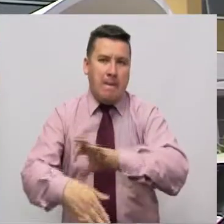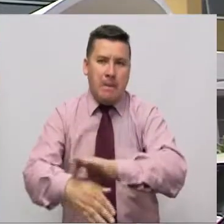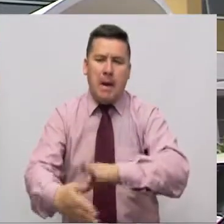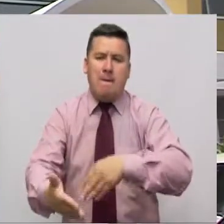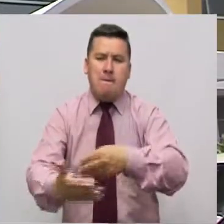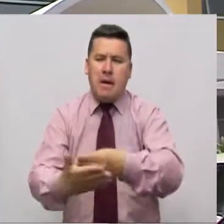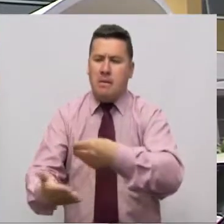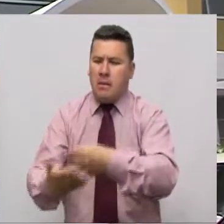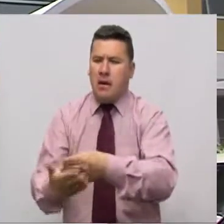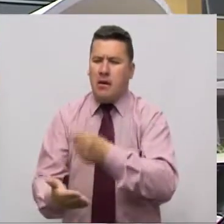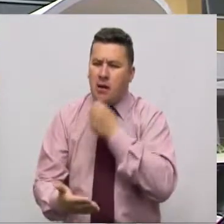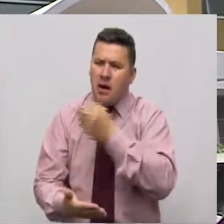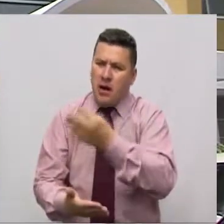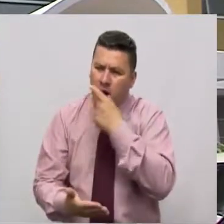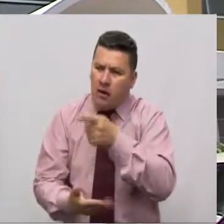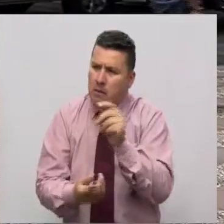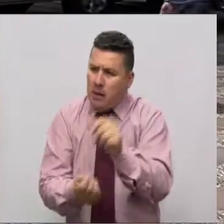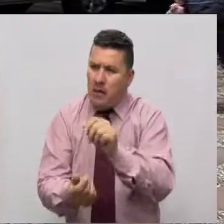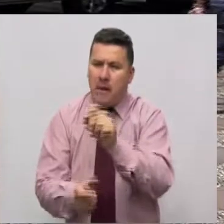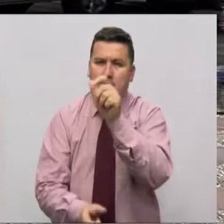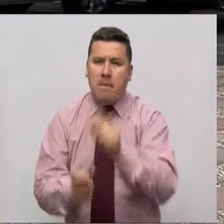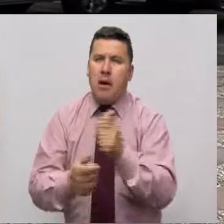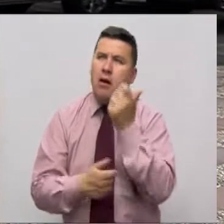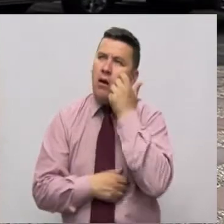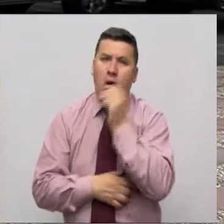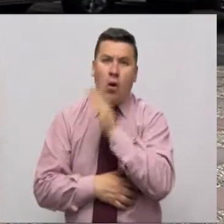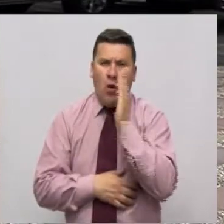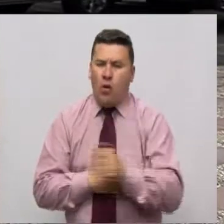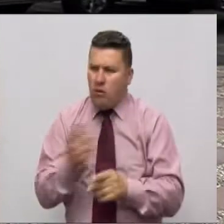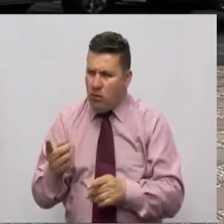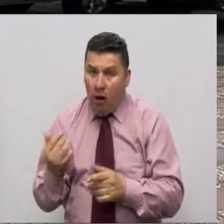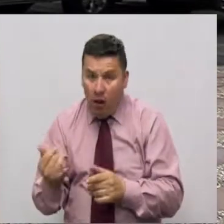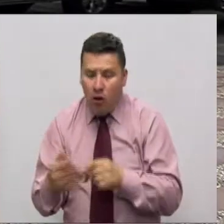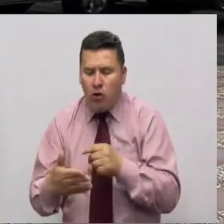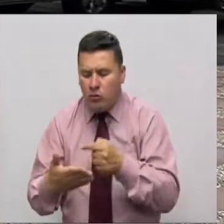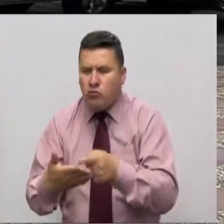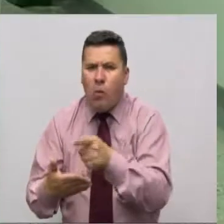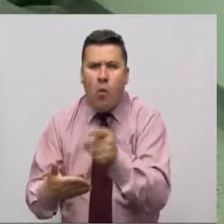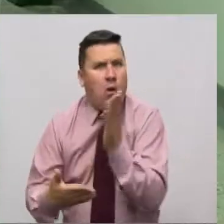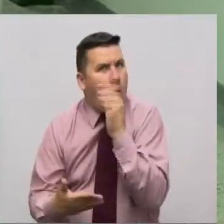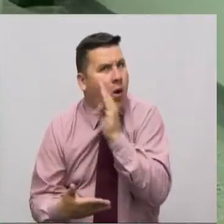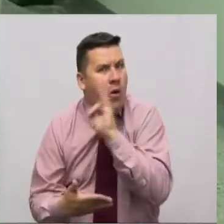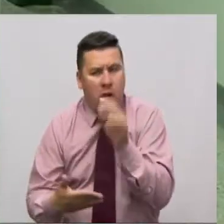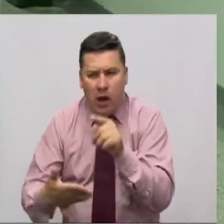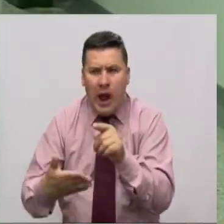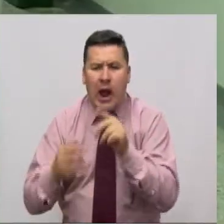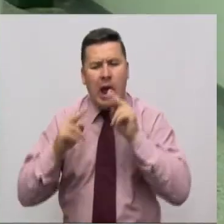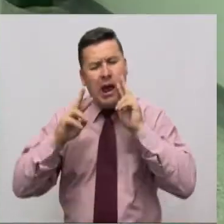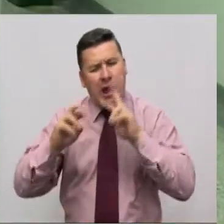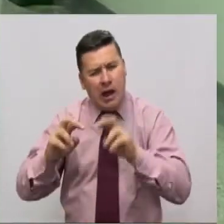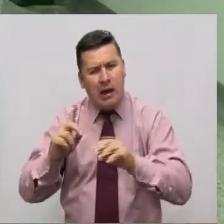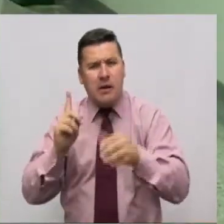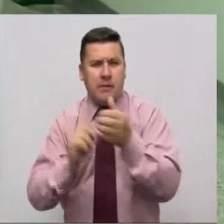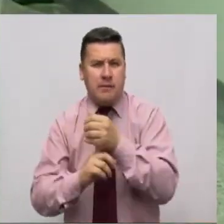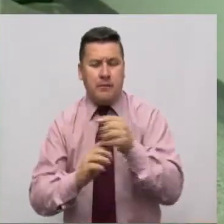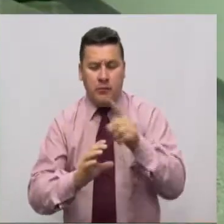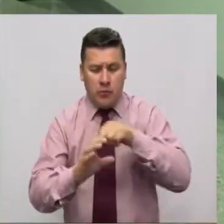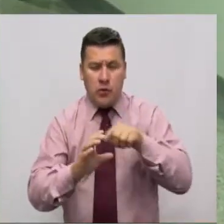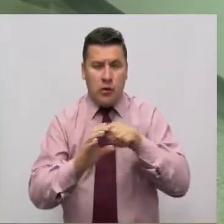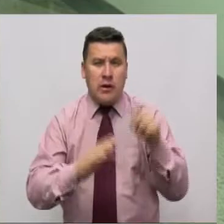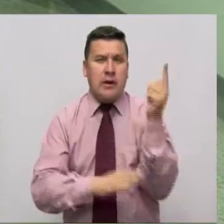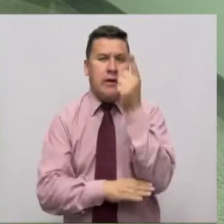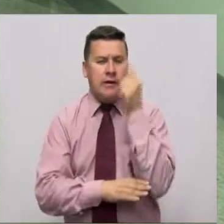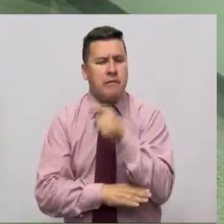centros médicos por suministro de medicinas a pacientes que nunca existieron. De acuerdo con la investigación liderada por